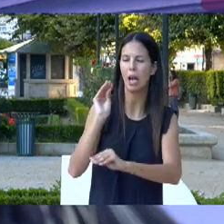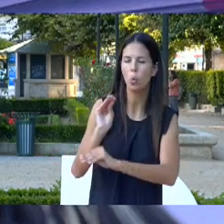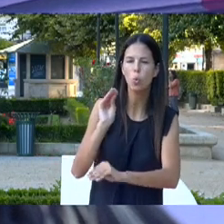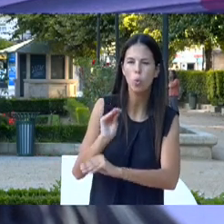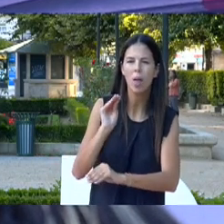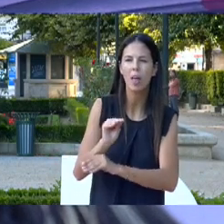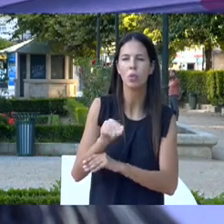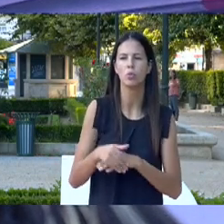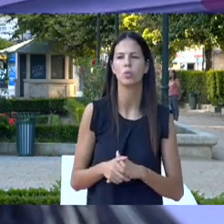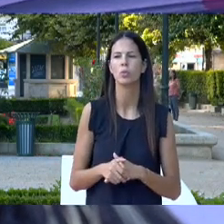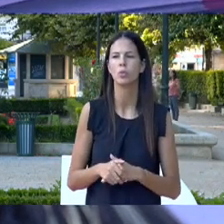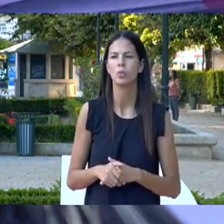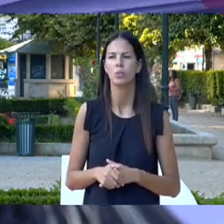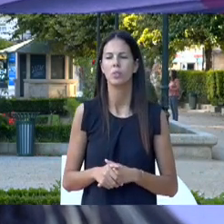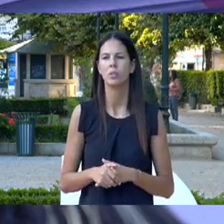coidar